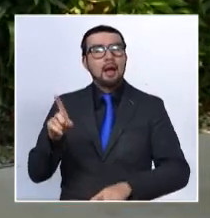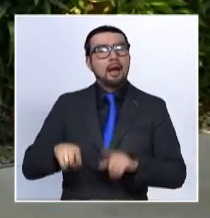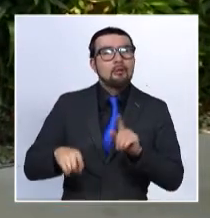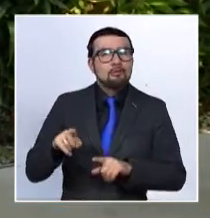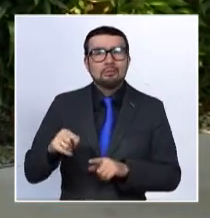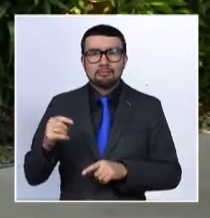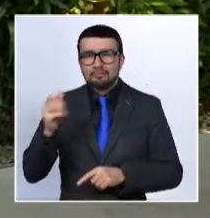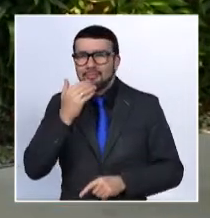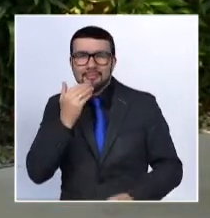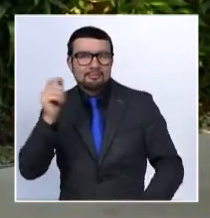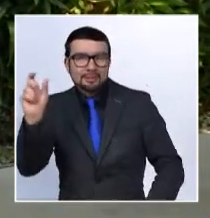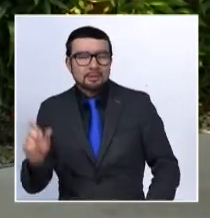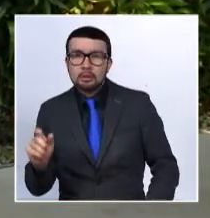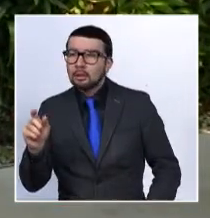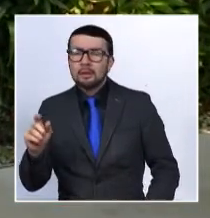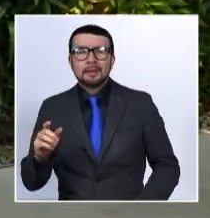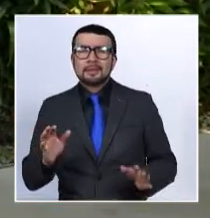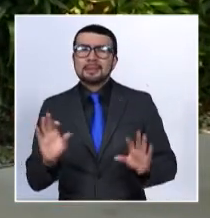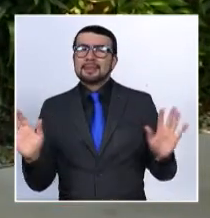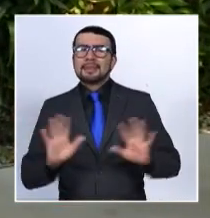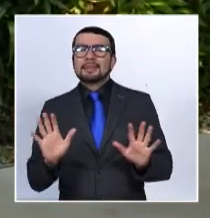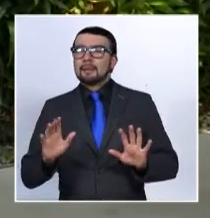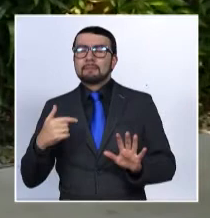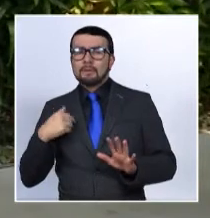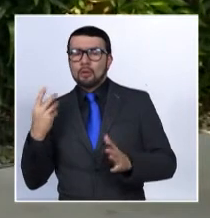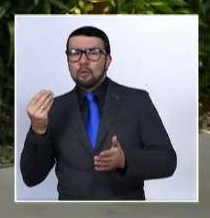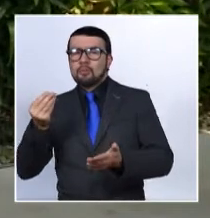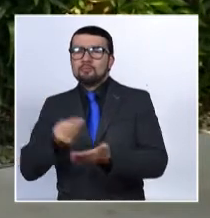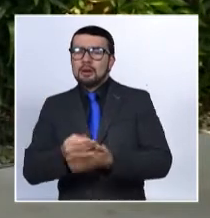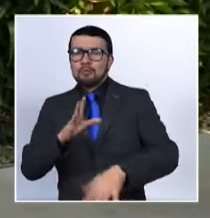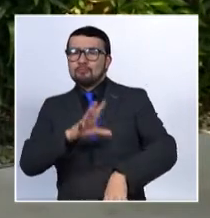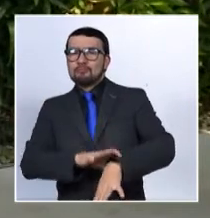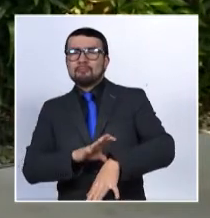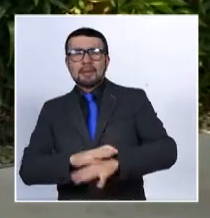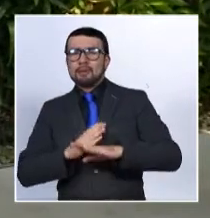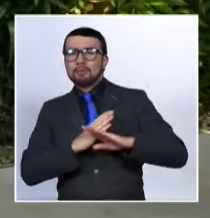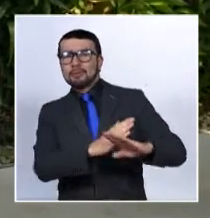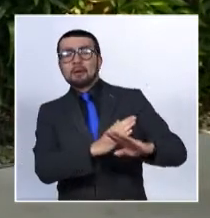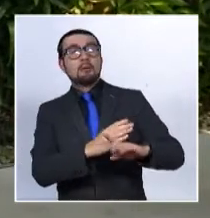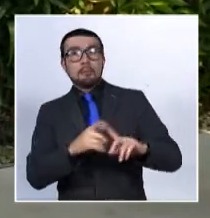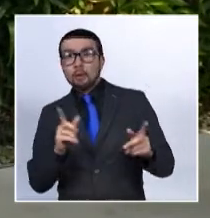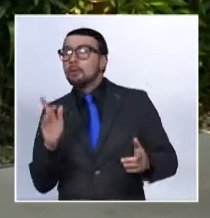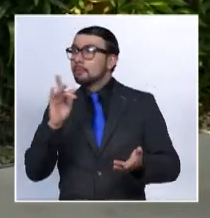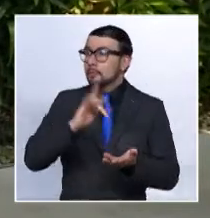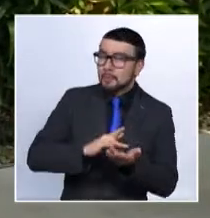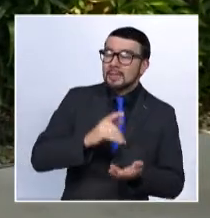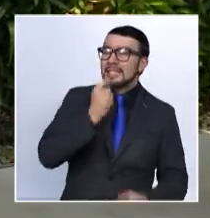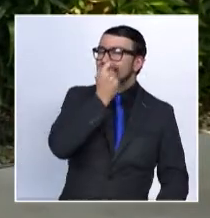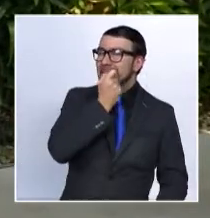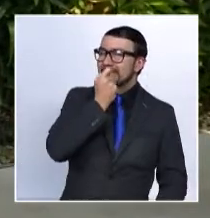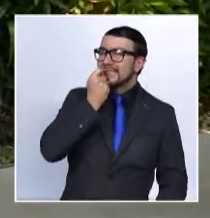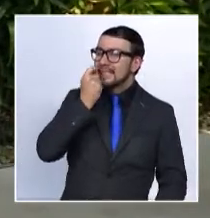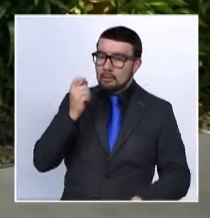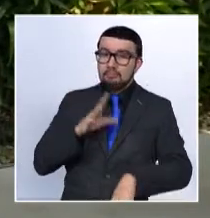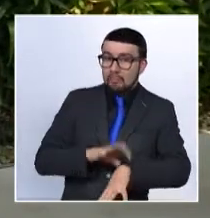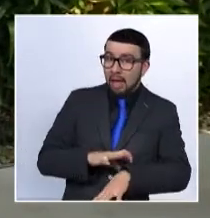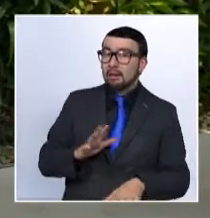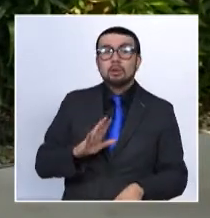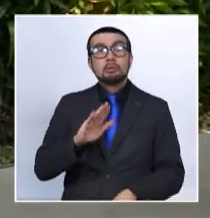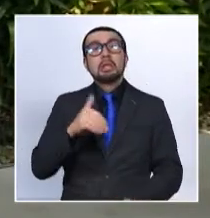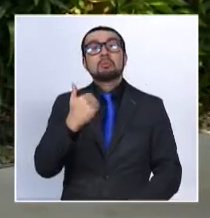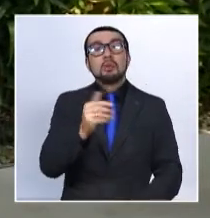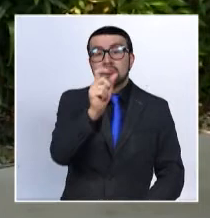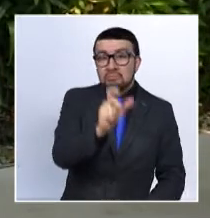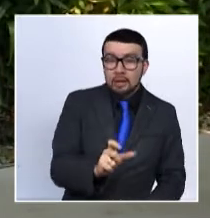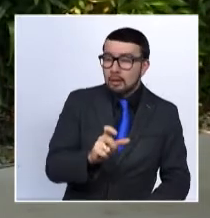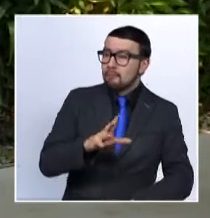o, digámoslo así, cancela una consulta, paga una consulta y lo ve el odontólogo, después lo ve la persona encargada de